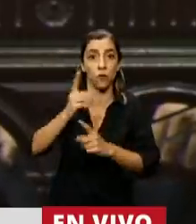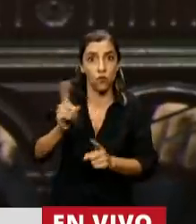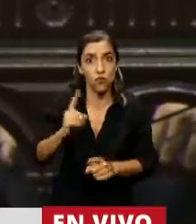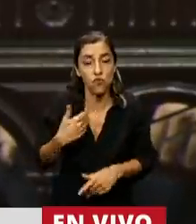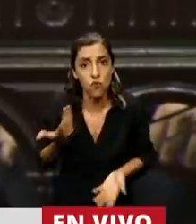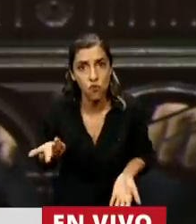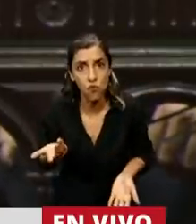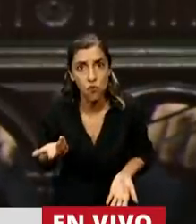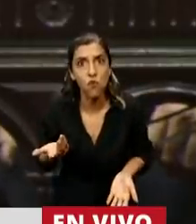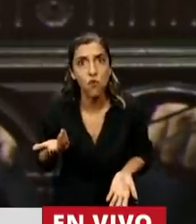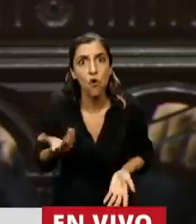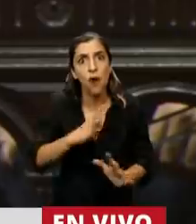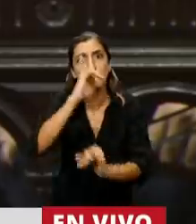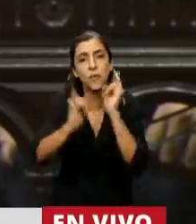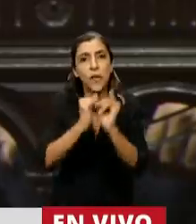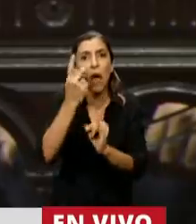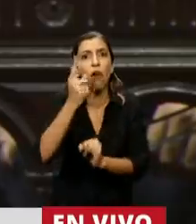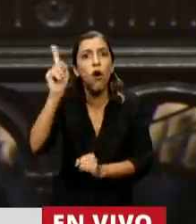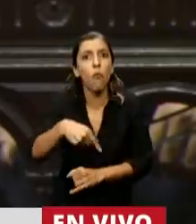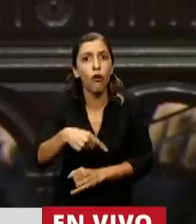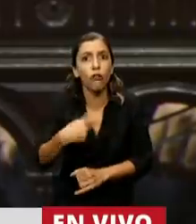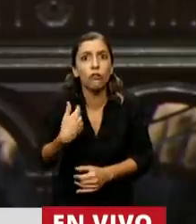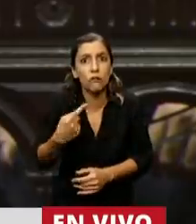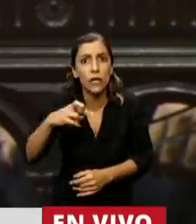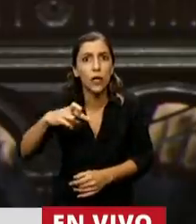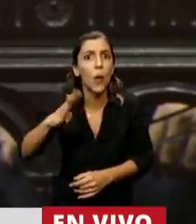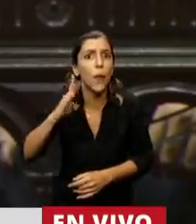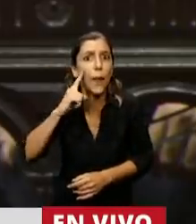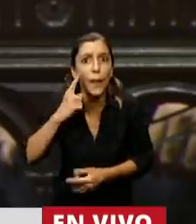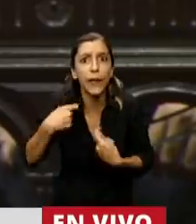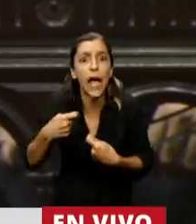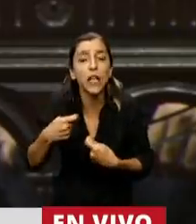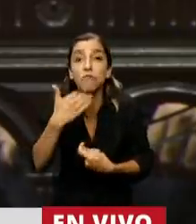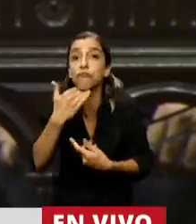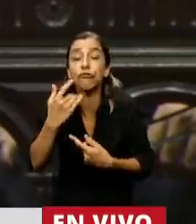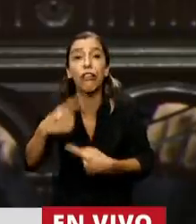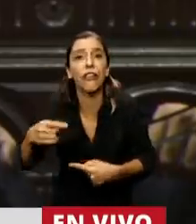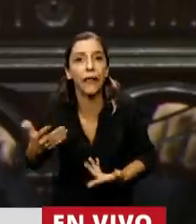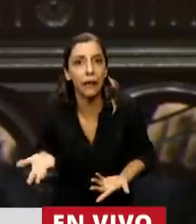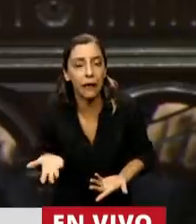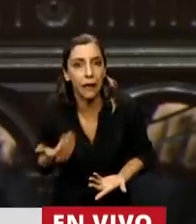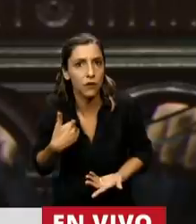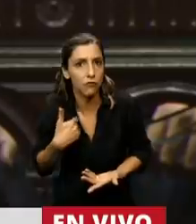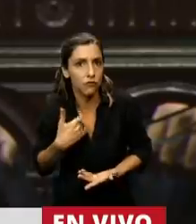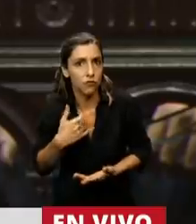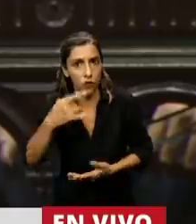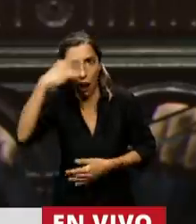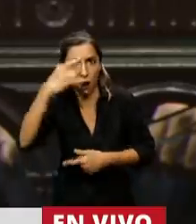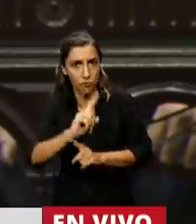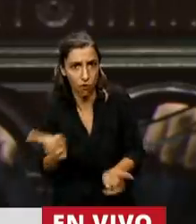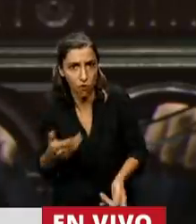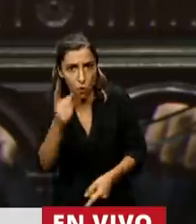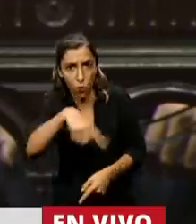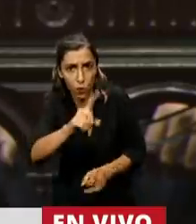que gastaron 2% del pib y que no sabían bien que era no soy yo no soy uno por uno ustedes lo saben por los medios diciendo estas